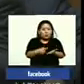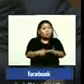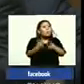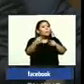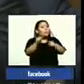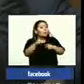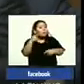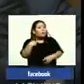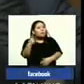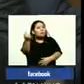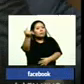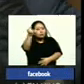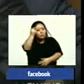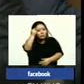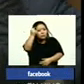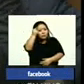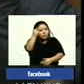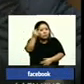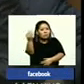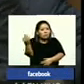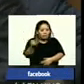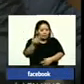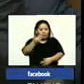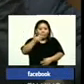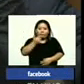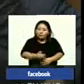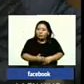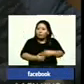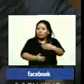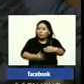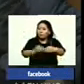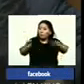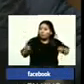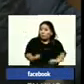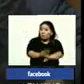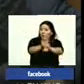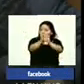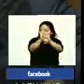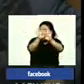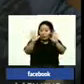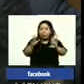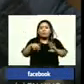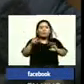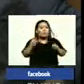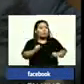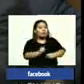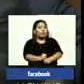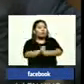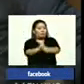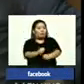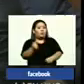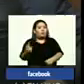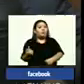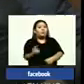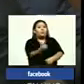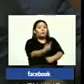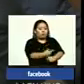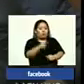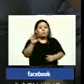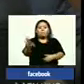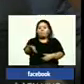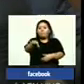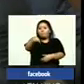consideramos que debe usarse un procedimiento transparente que garantice a la ciudadanía que elegiremos